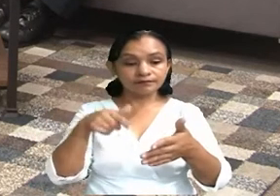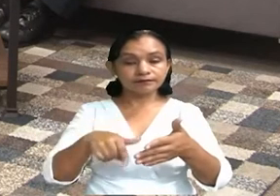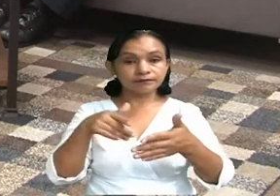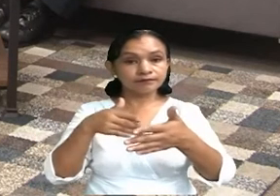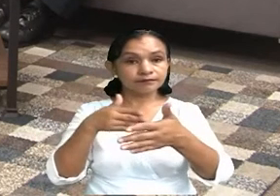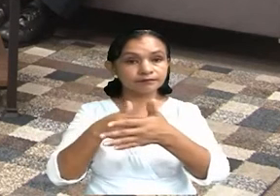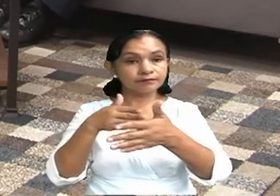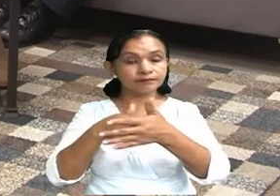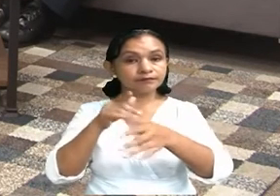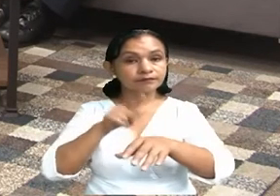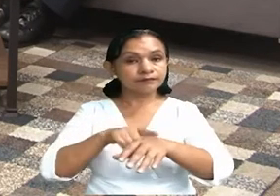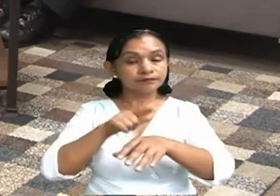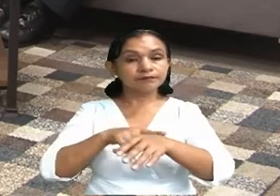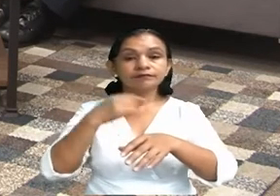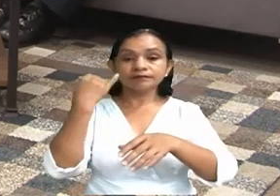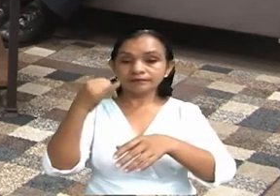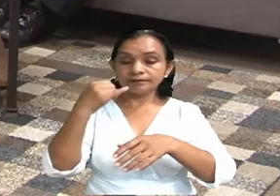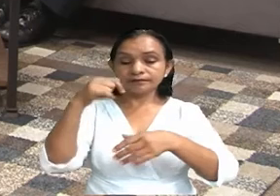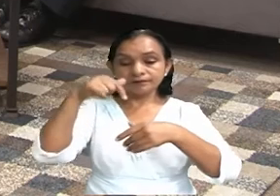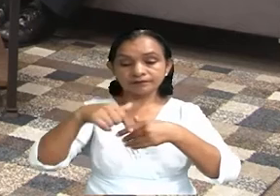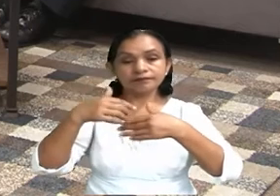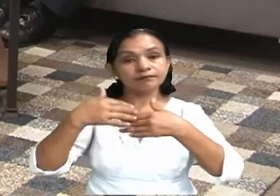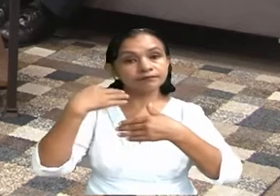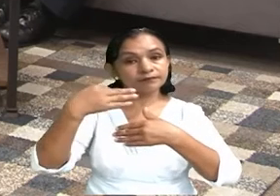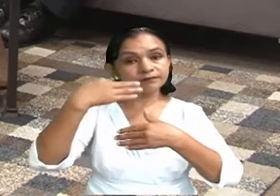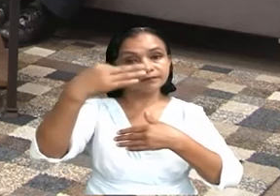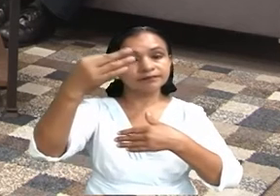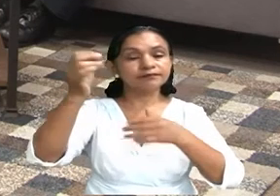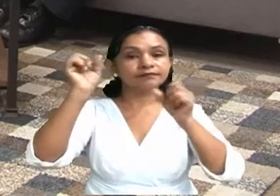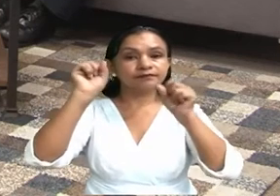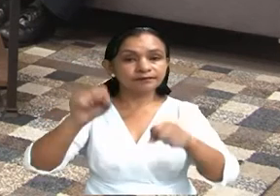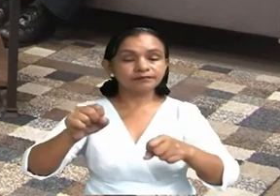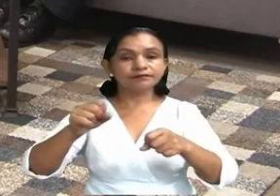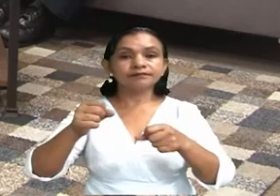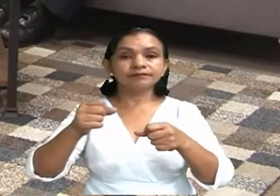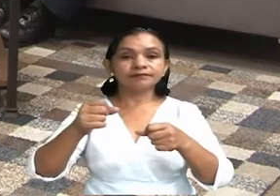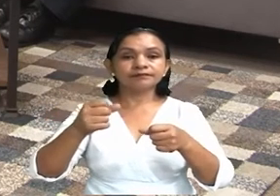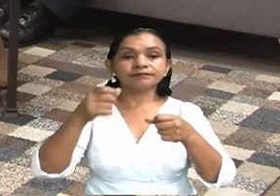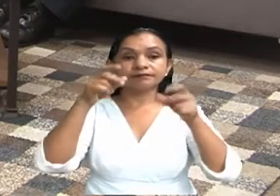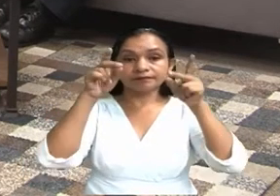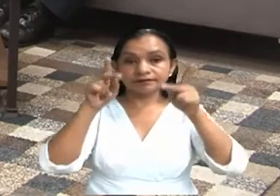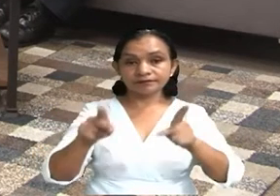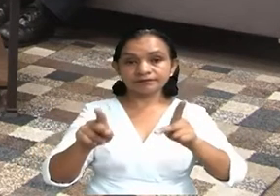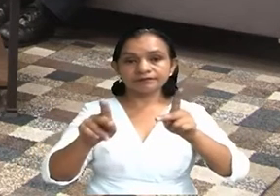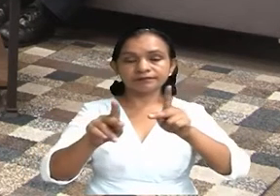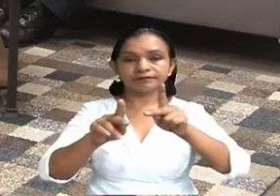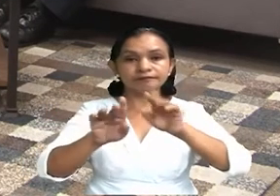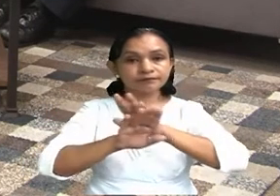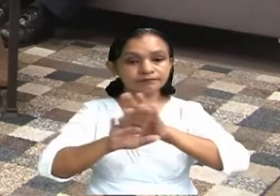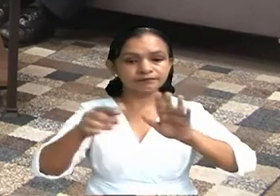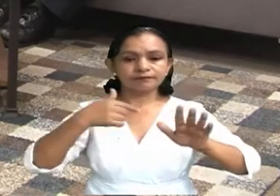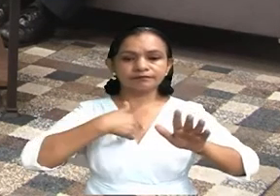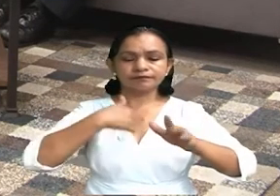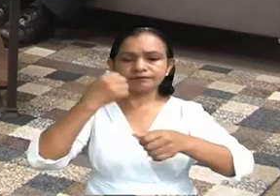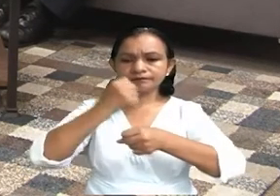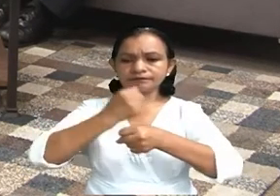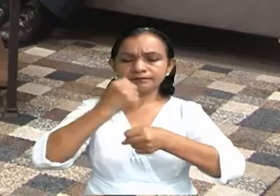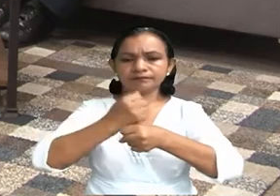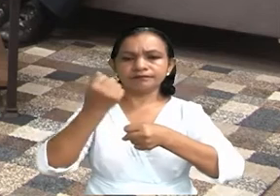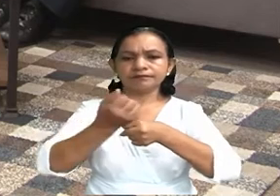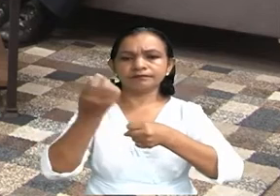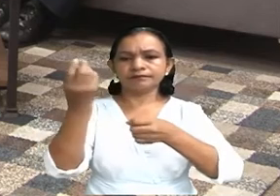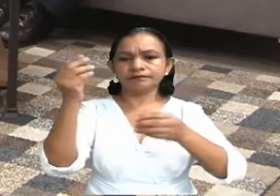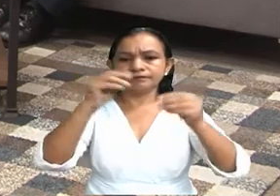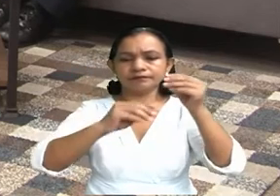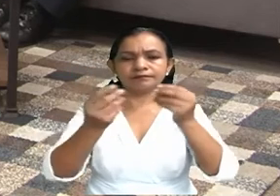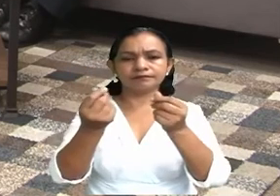tiempo inmediato, pero sí en el mediano y en el largo plazo, se retribuye en que esa persona se vuelve un ser aportativo al